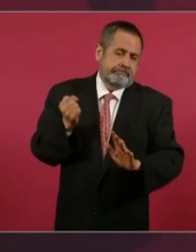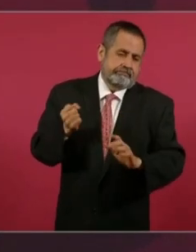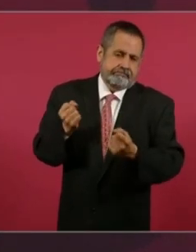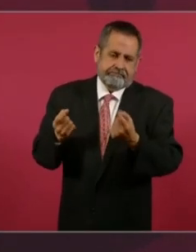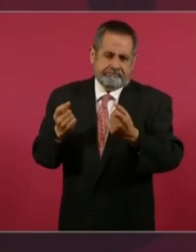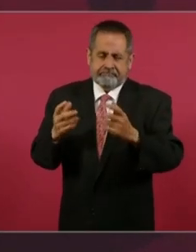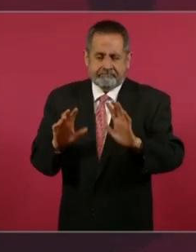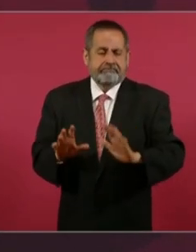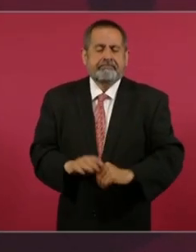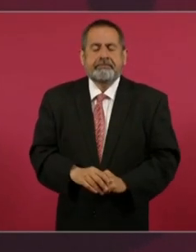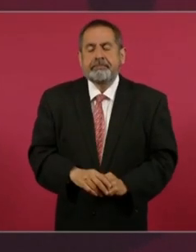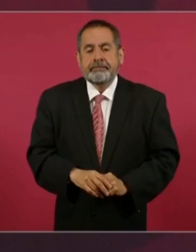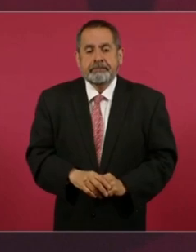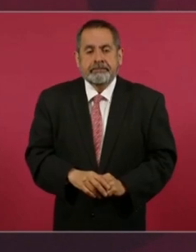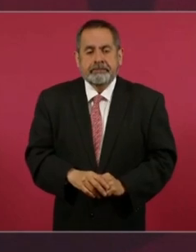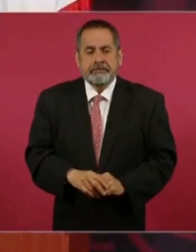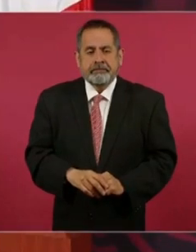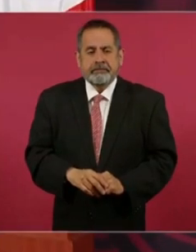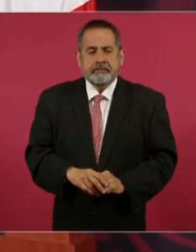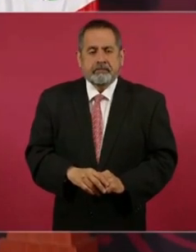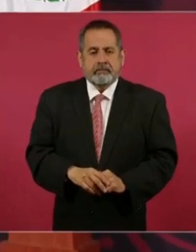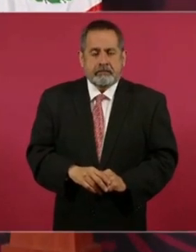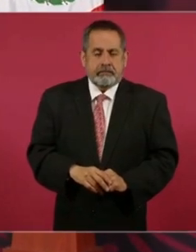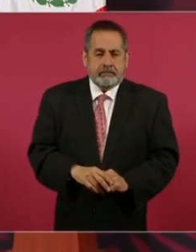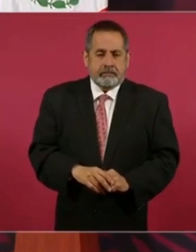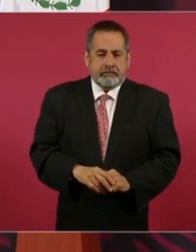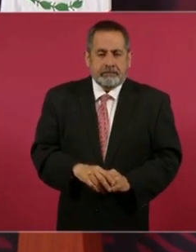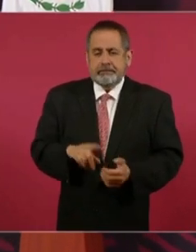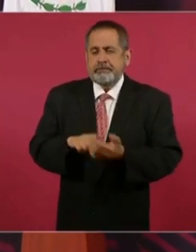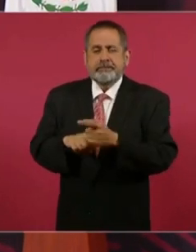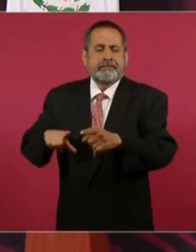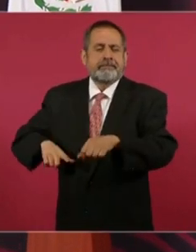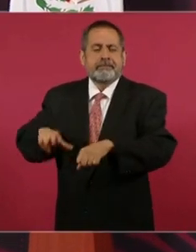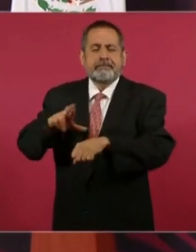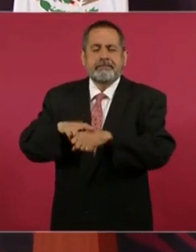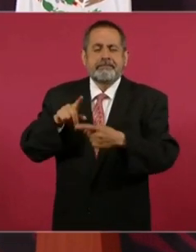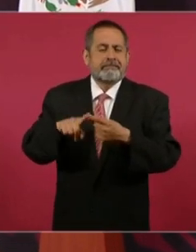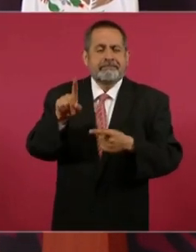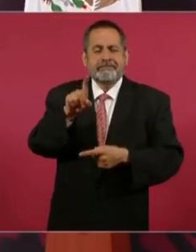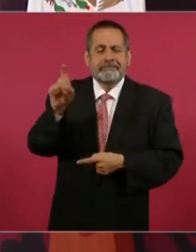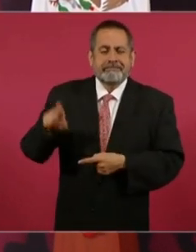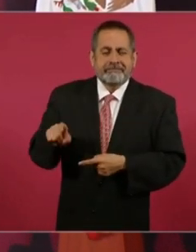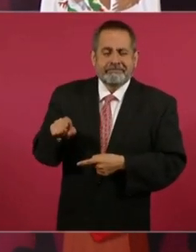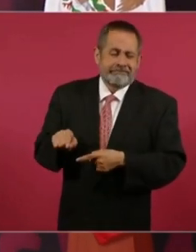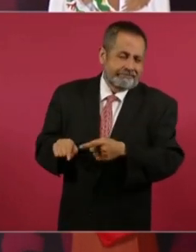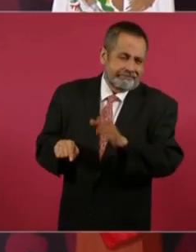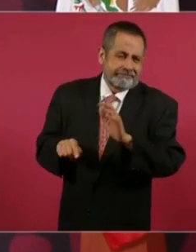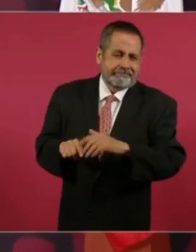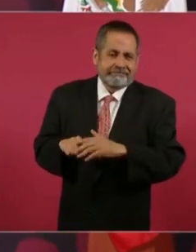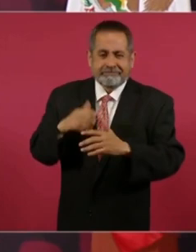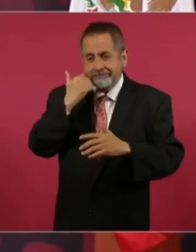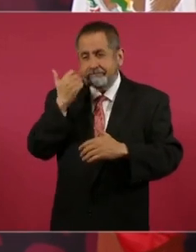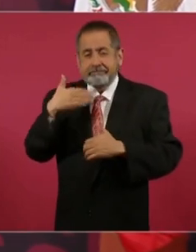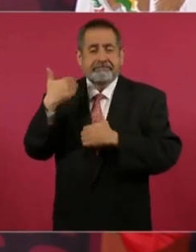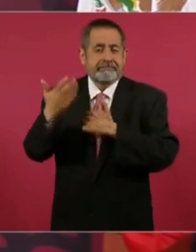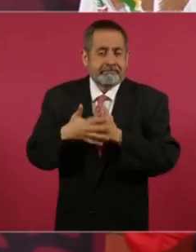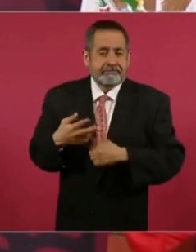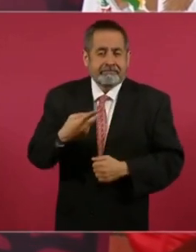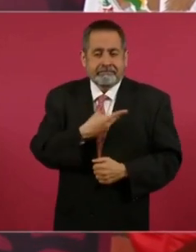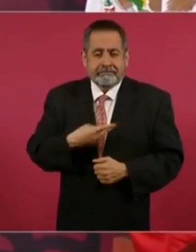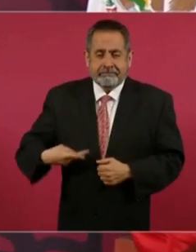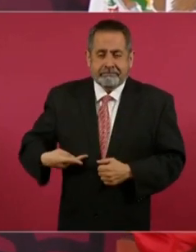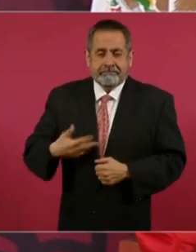Afortunadamente. Sí, el gobernador de Texas, ¿no?, que quiere ser